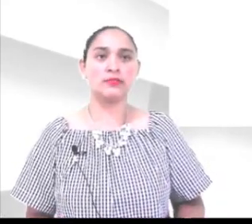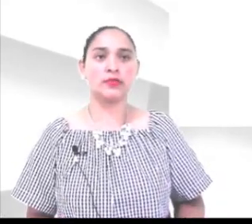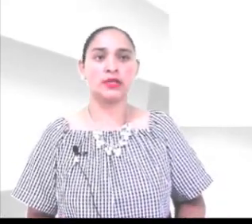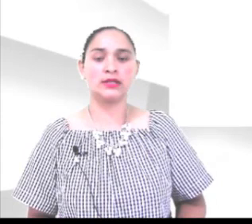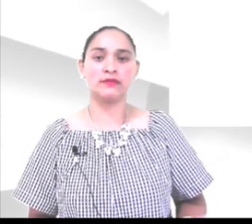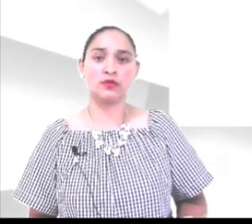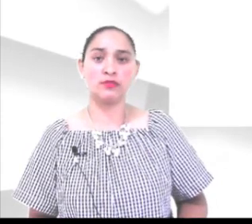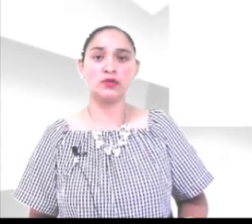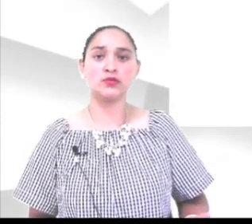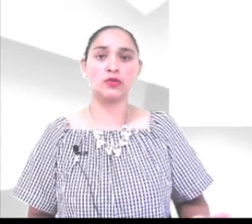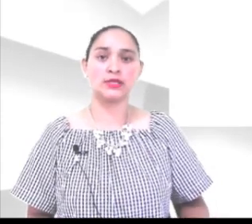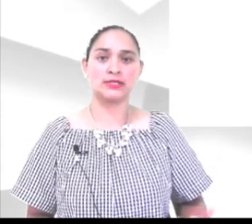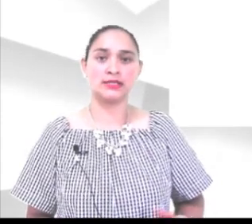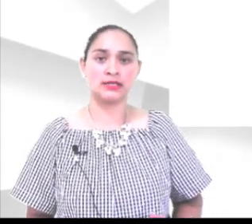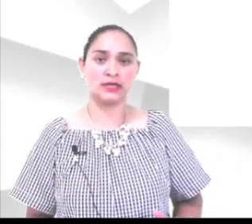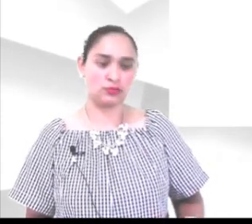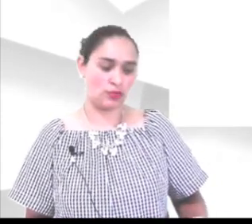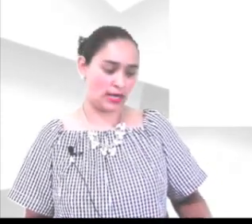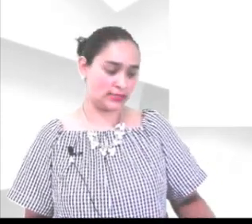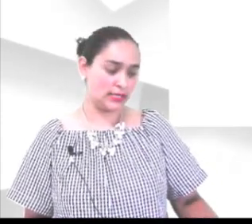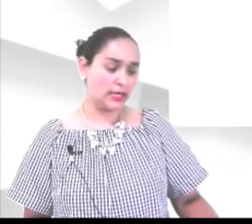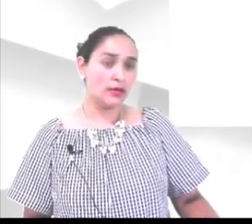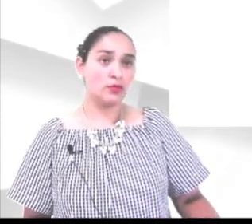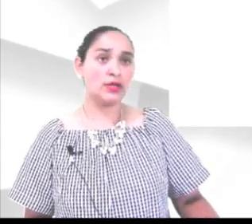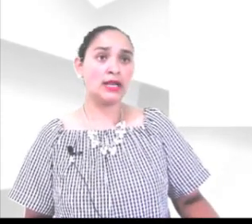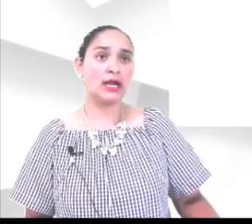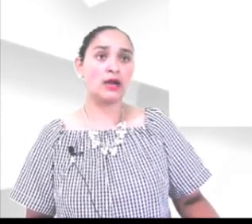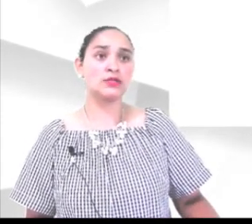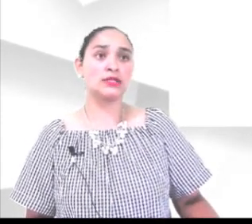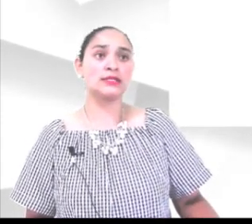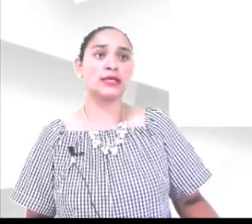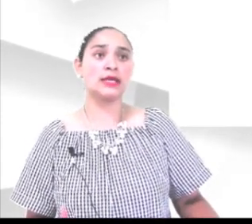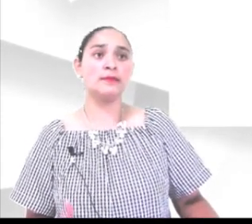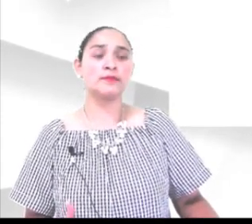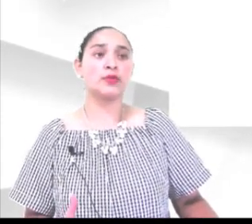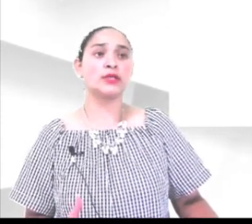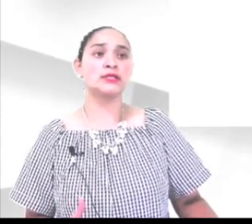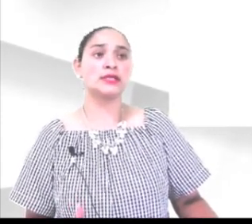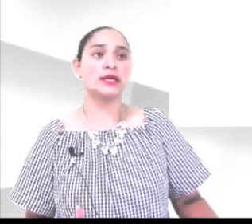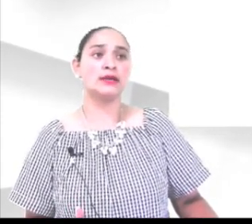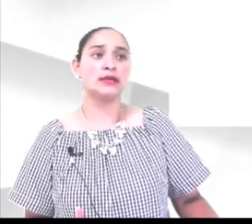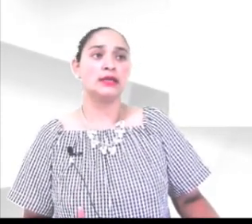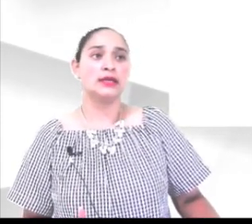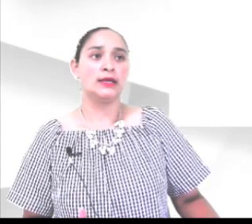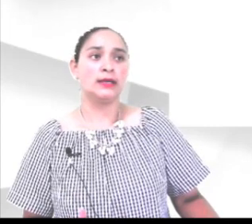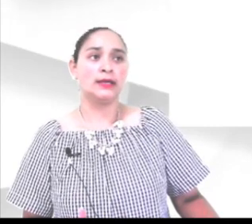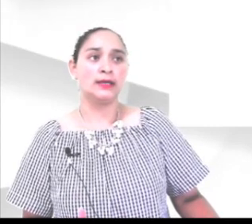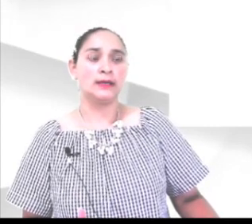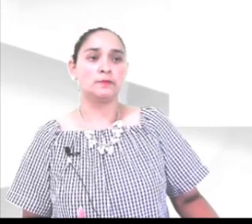este tipo de fenómenos o desastres naturales. Una de las causas dice que pueden ser